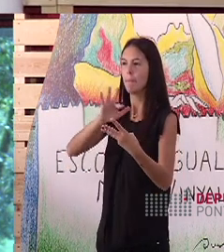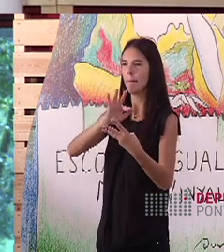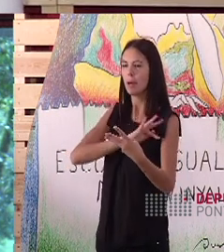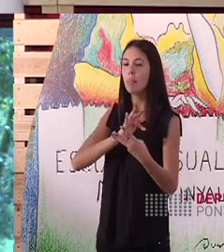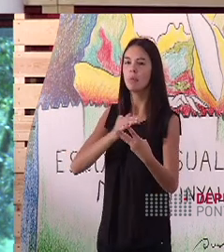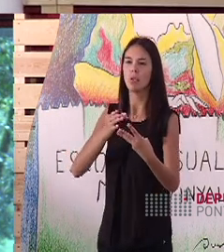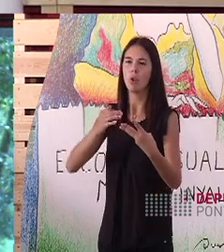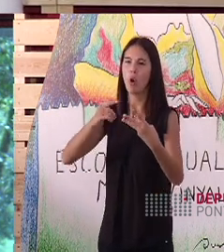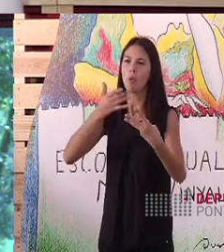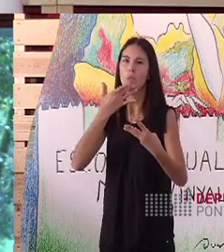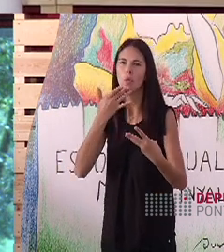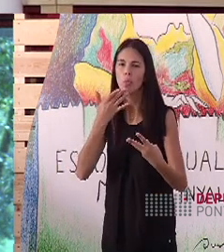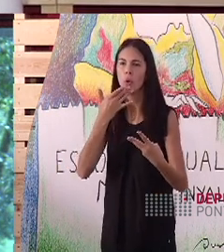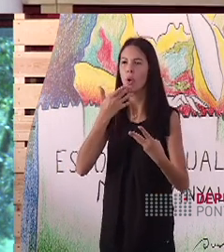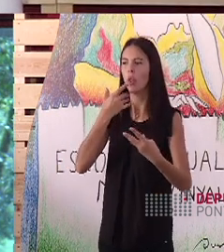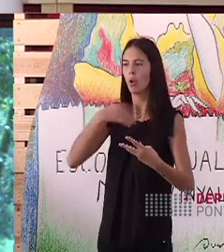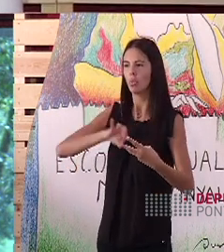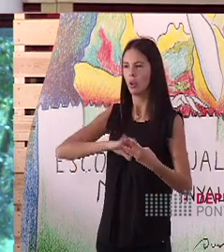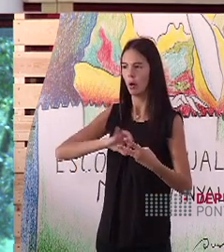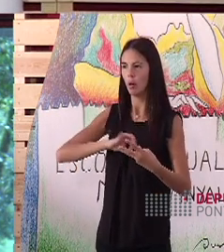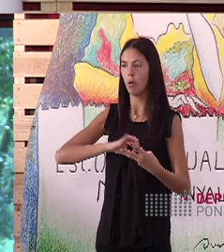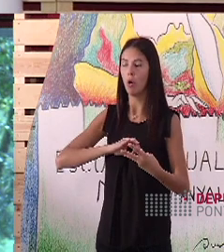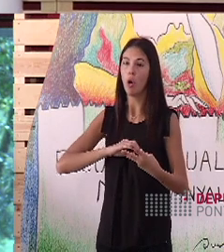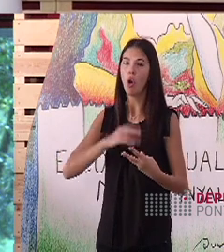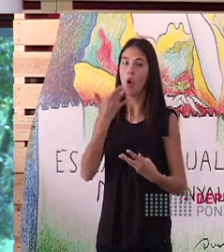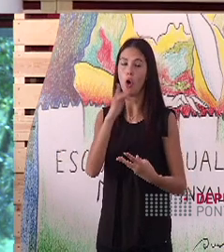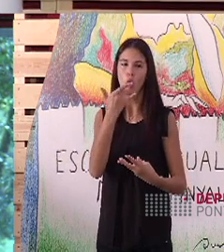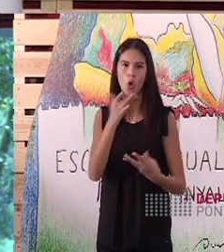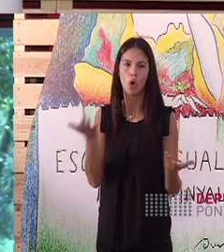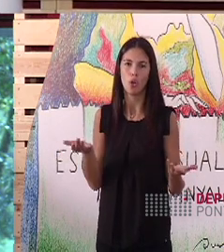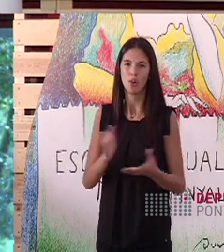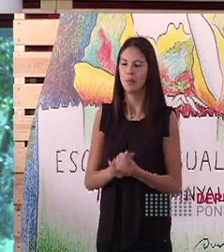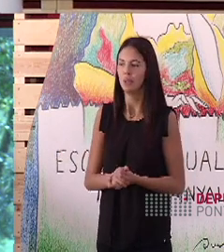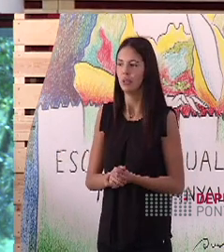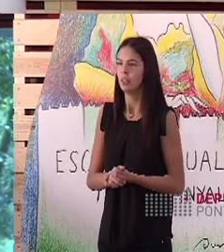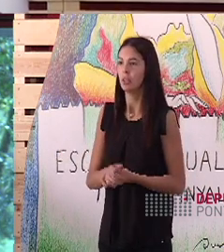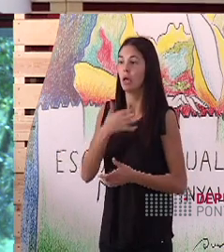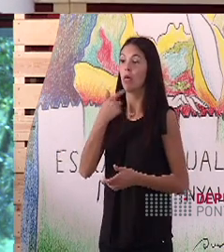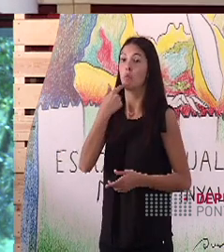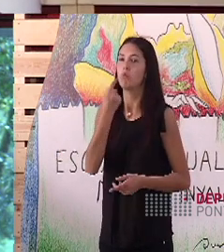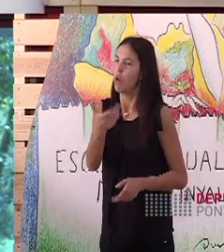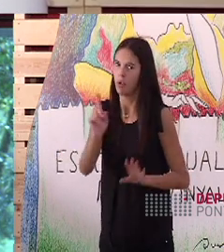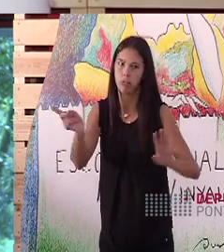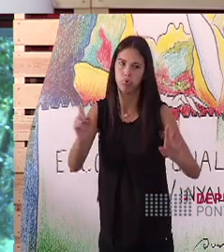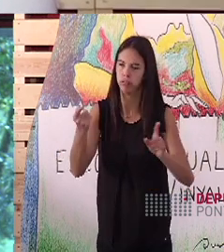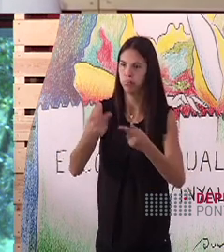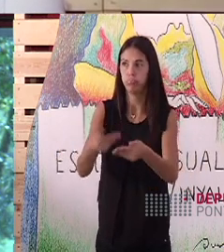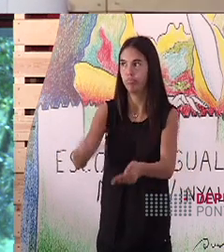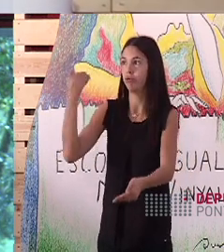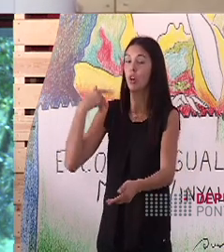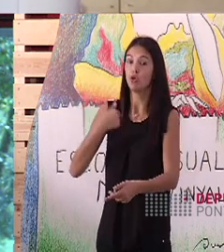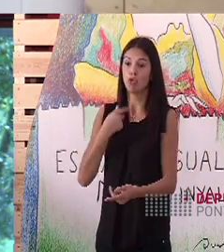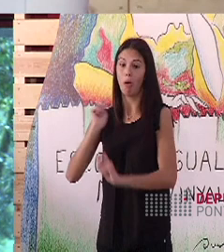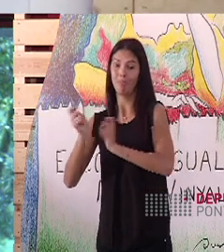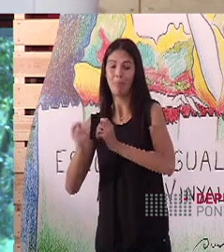25, o Premio Comadre de Ouro en Asturias. Non é pouco, Rosa, e ademais, como son xornalista,